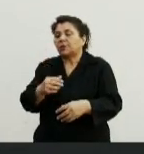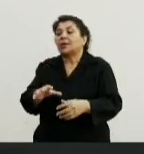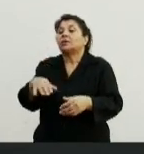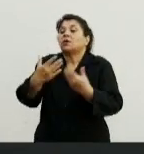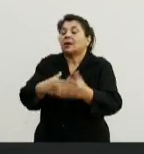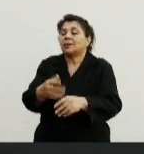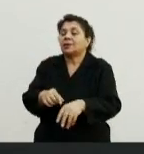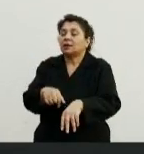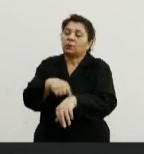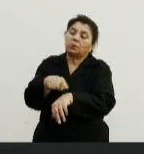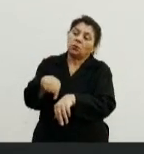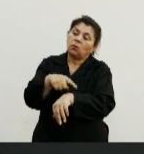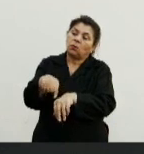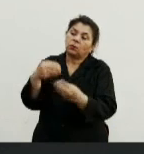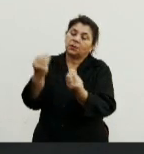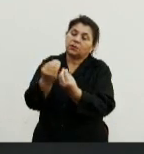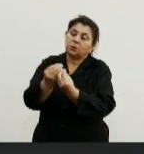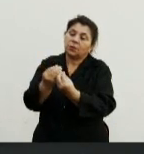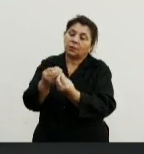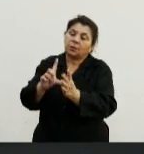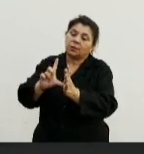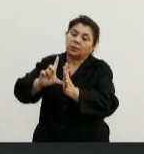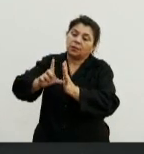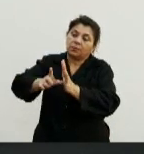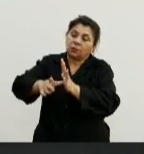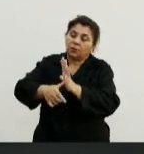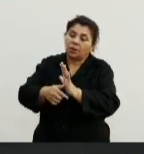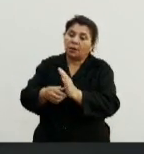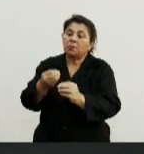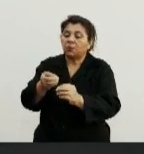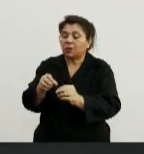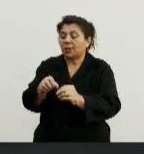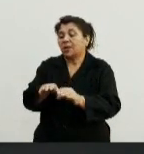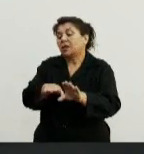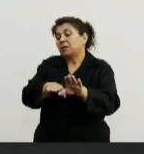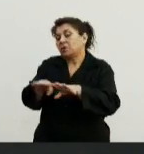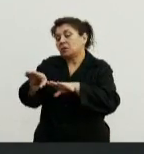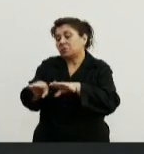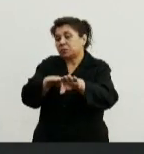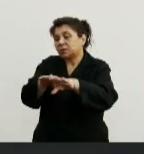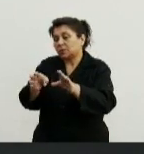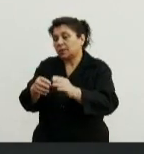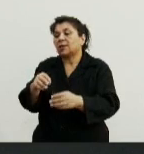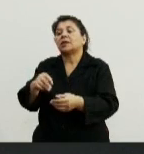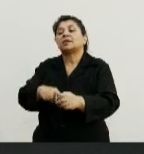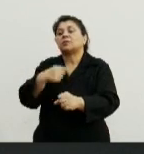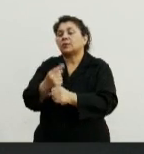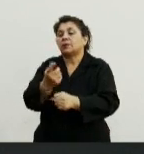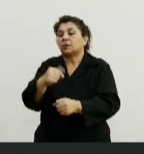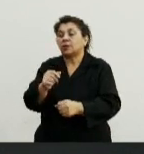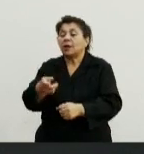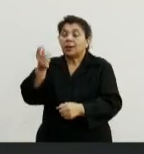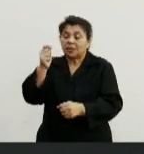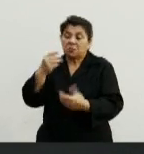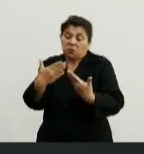límite provincial para poder que se auto siga circulando y quedarse donde están y los que no tienen posibilidades de quedarse